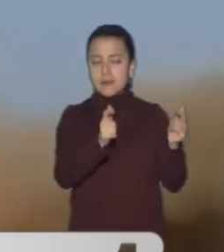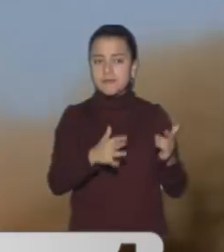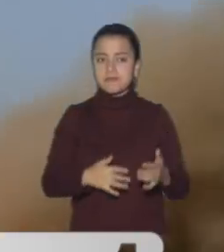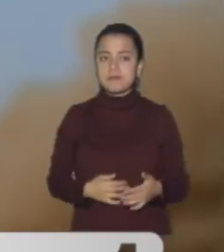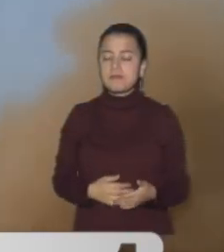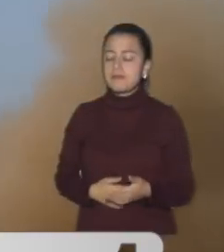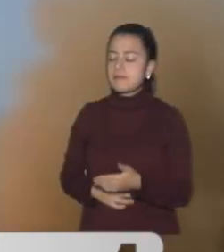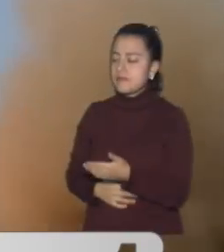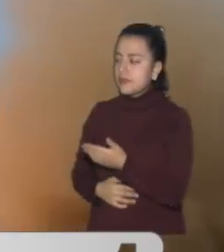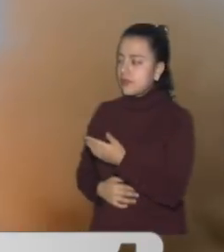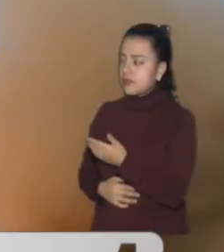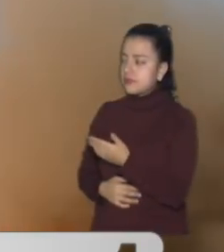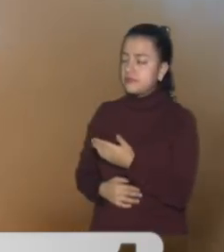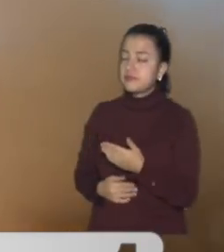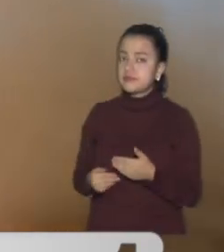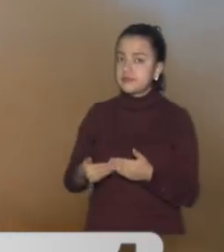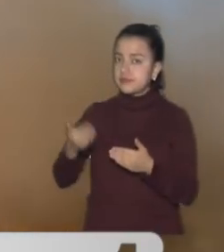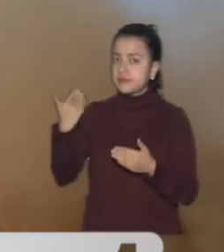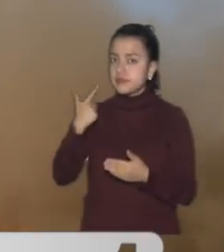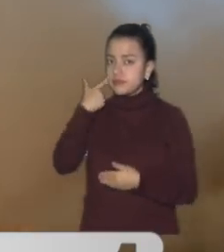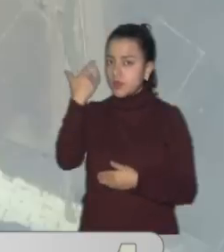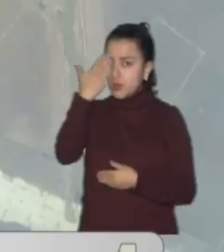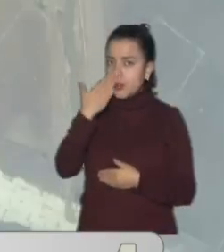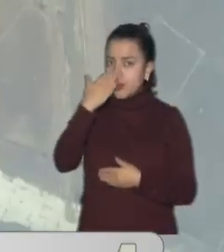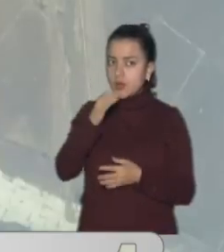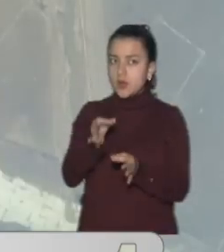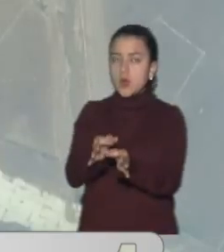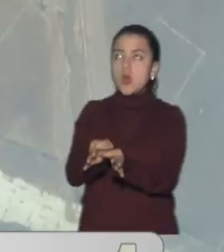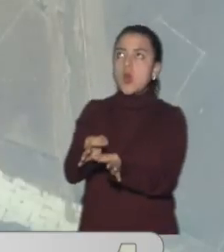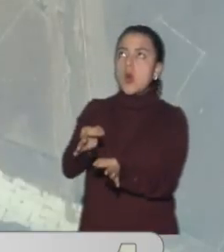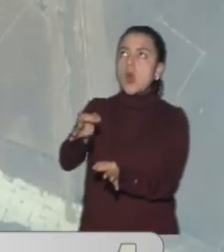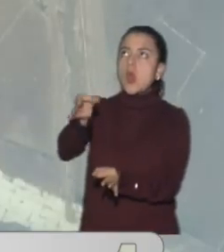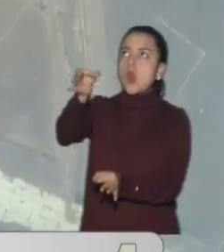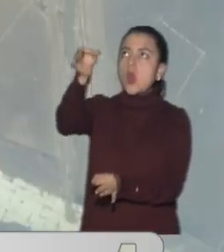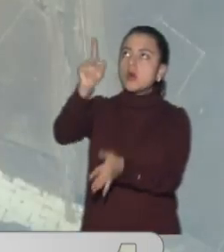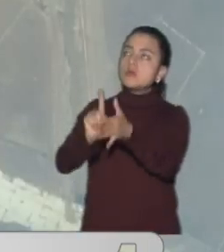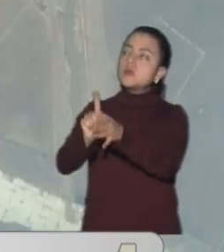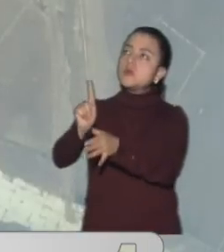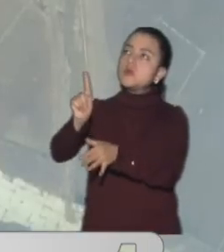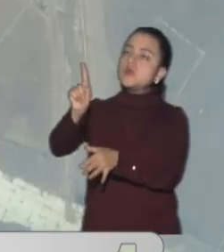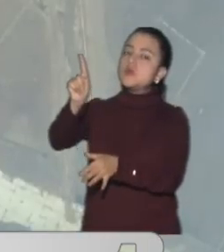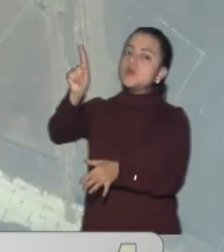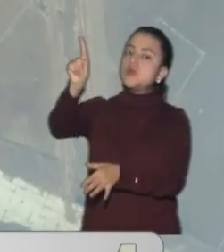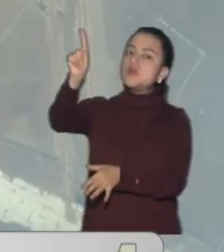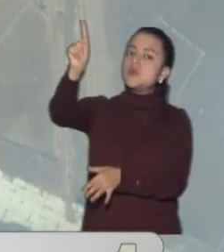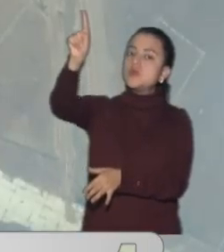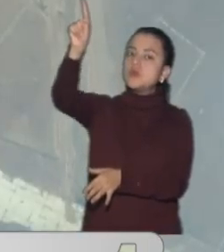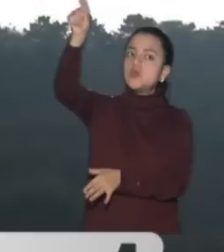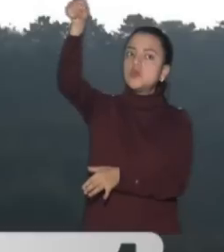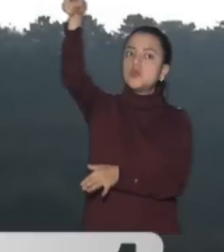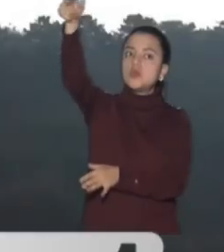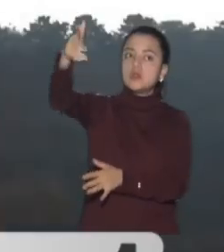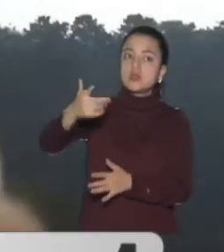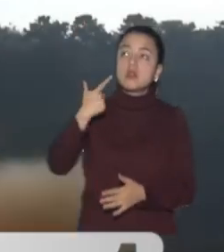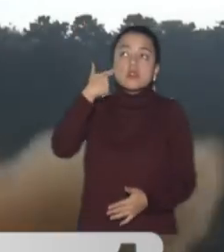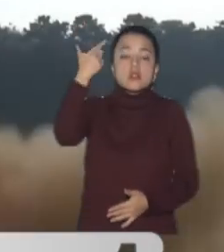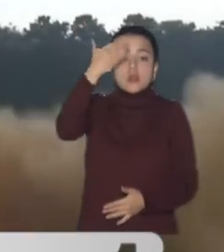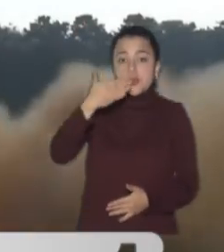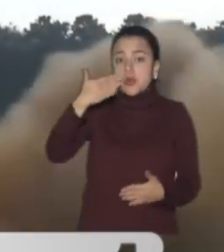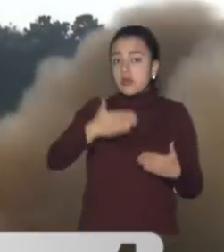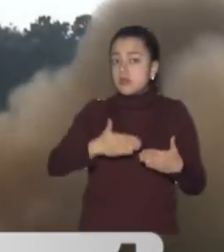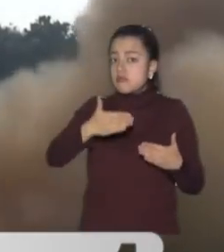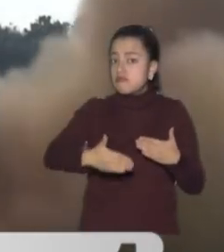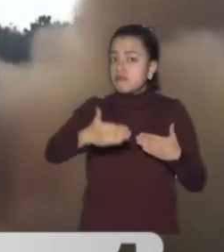balístico intercontinental. De hecho, la inteligencia estadounidense considera que el régimen comunista de Kim Jong-un sigue adelante con su programa